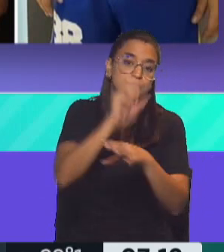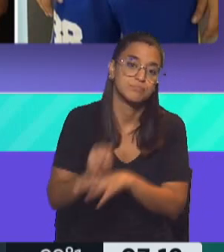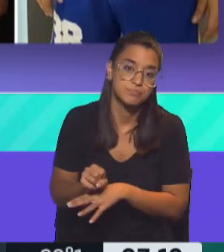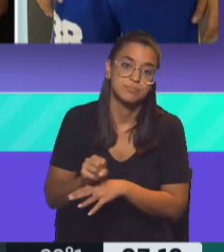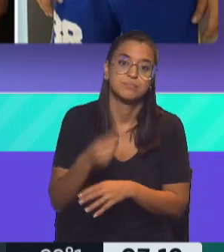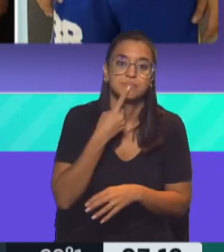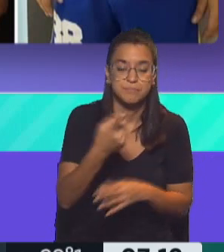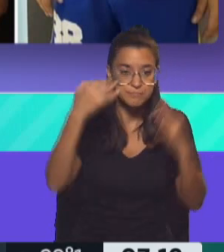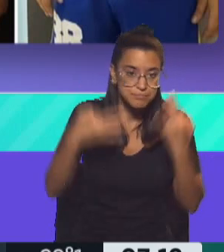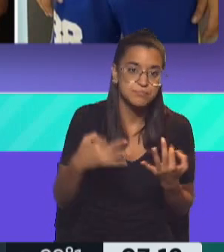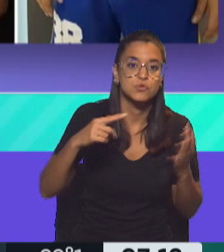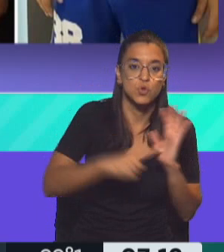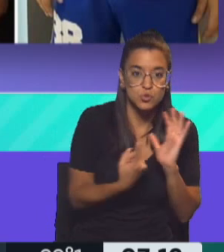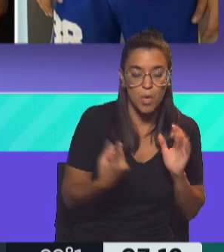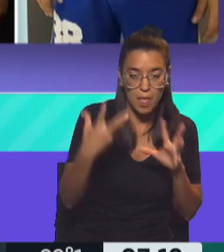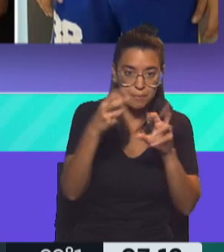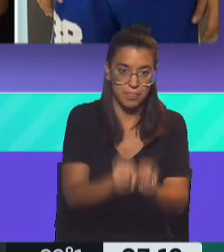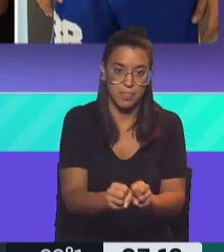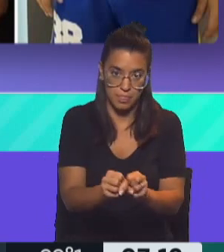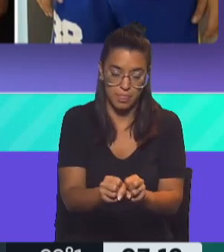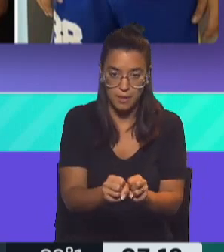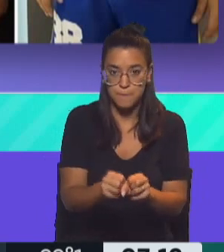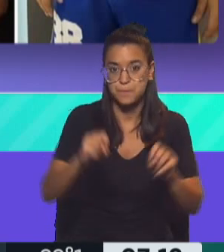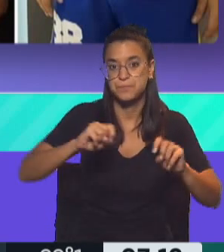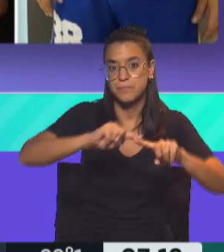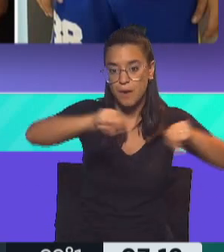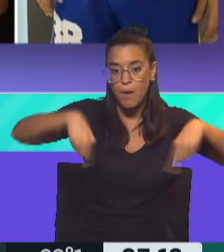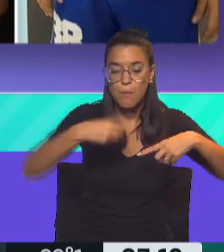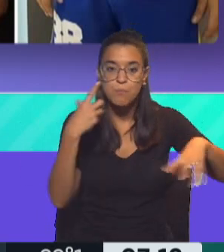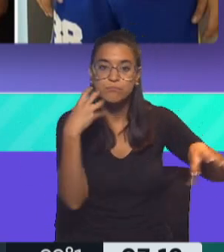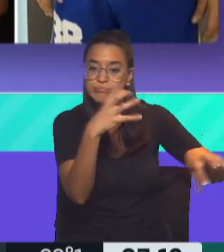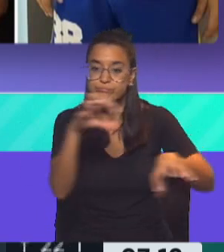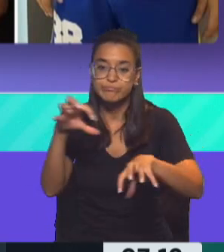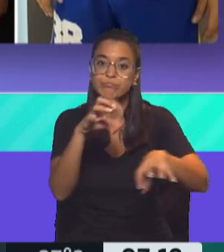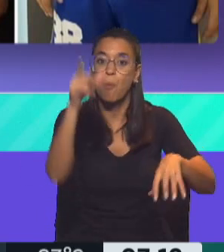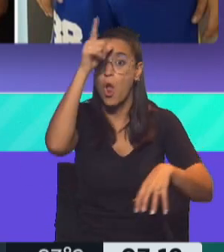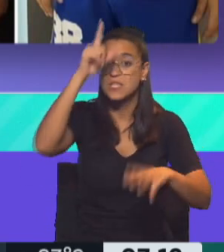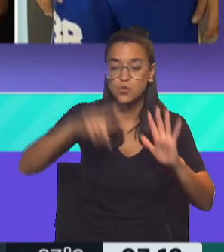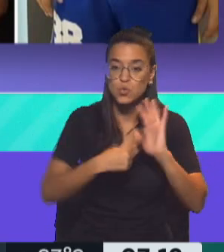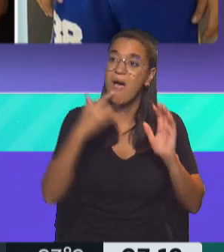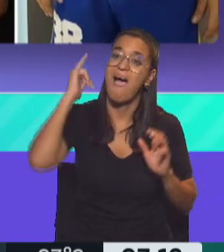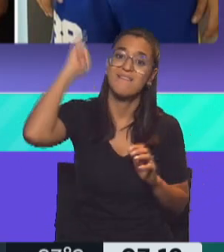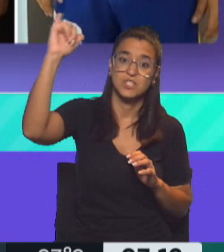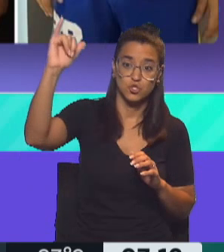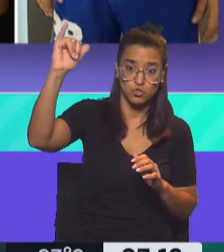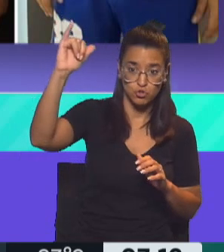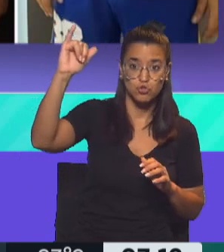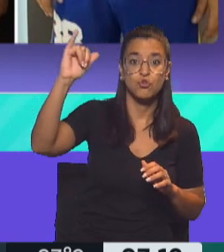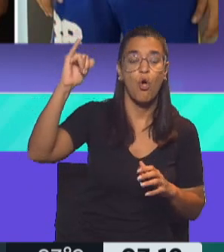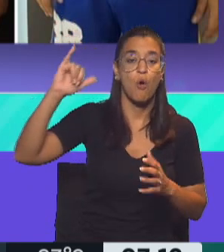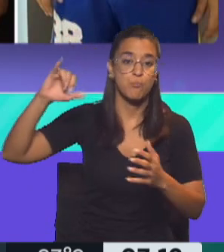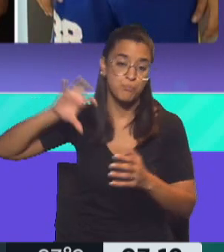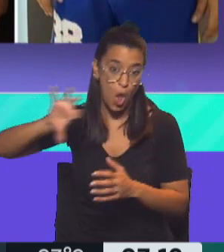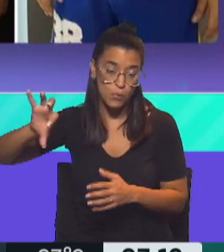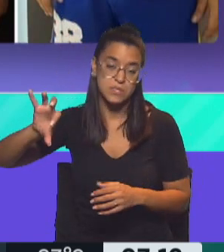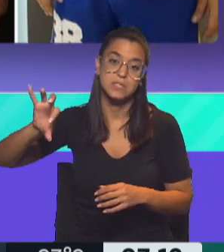anillo digital de la ciudad buenos aires que por cierto funciona muy bien la policía de la ciudad dio aviso a la de la provincia y